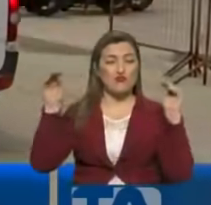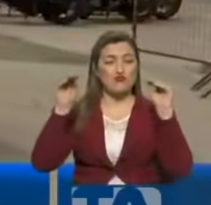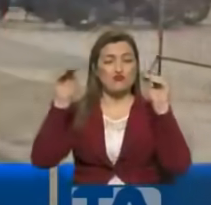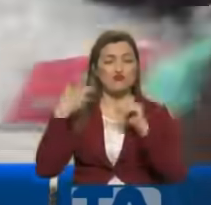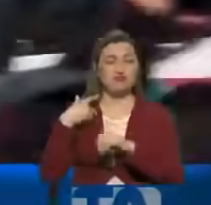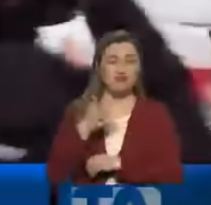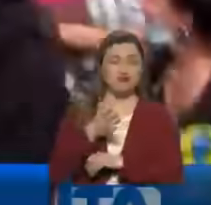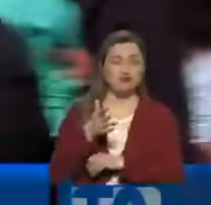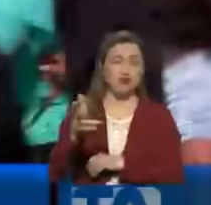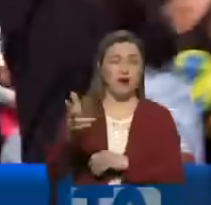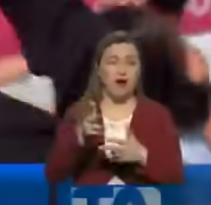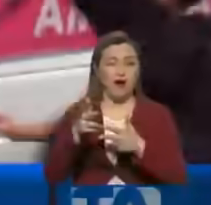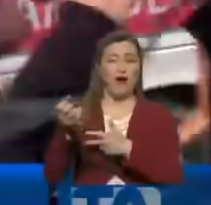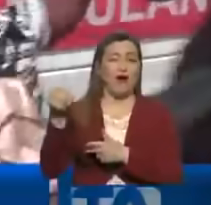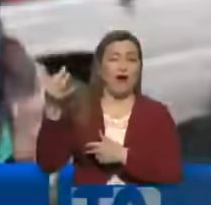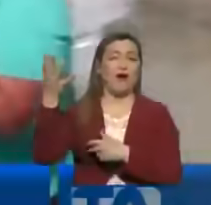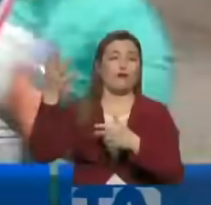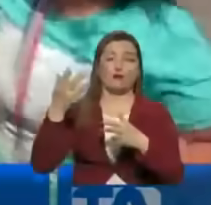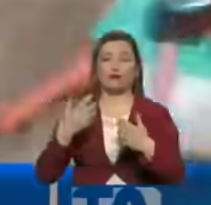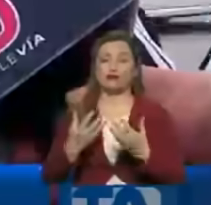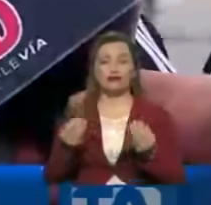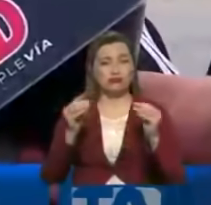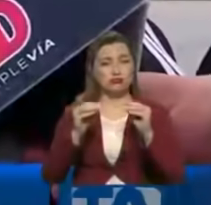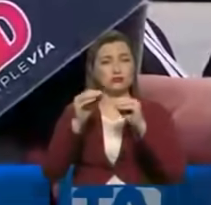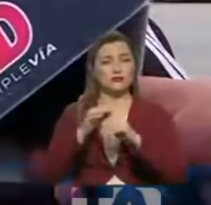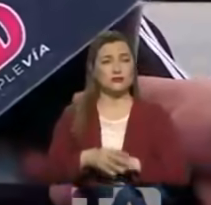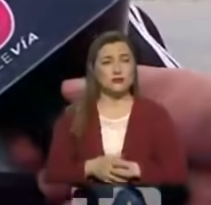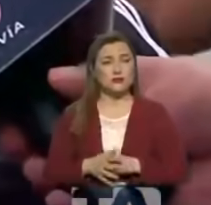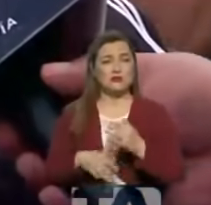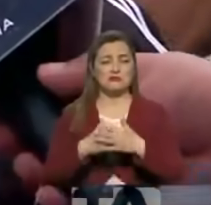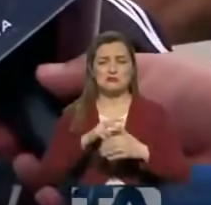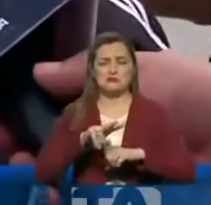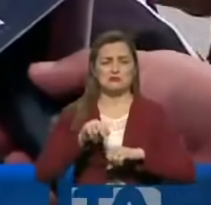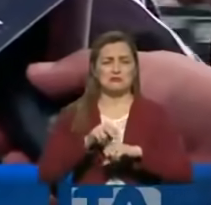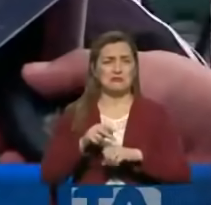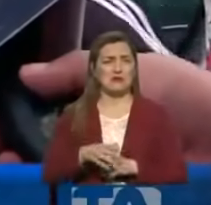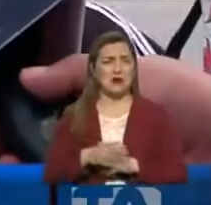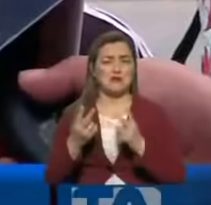ya no se podían contar con los dedos de las manos. Todo estaba normal, iban a entrar ya la...